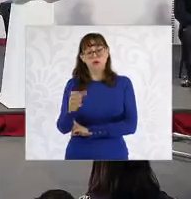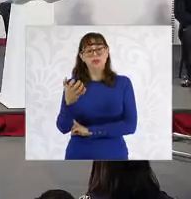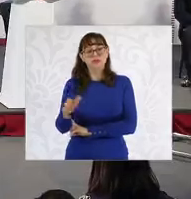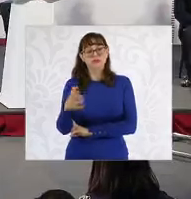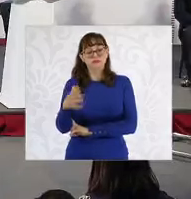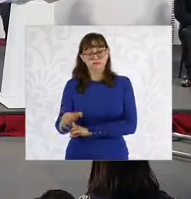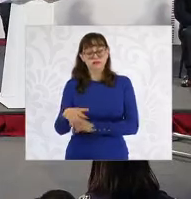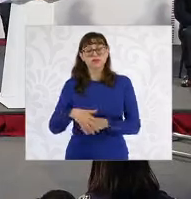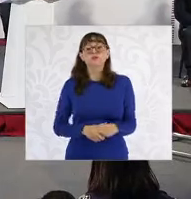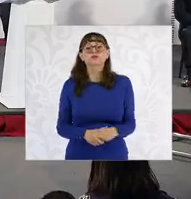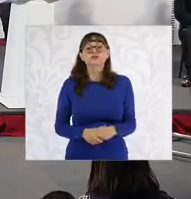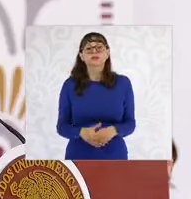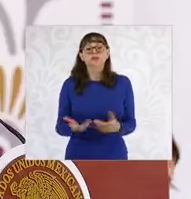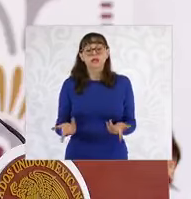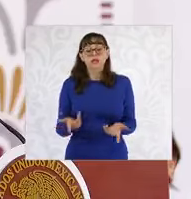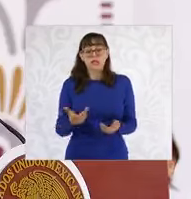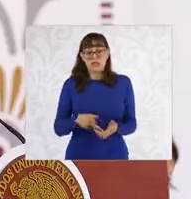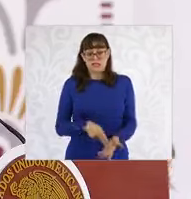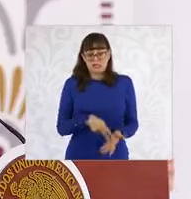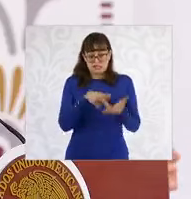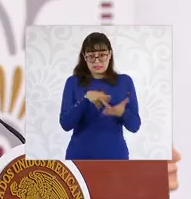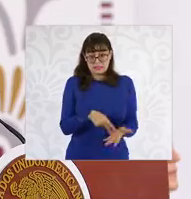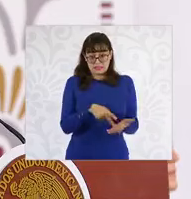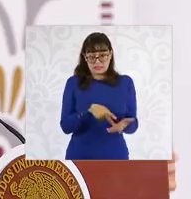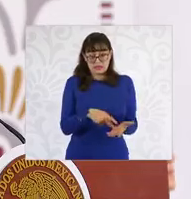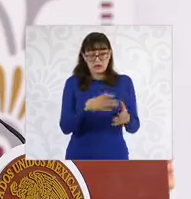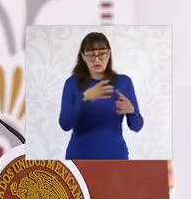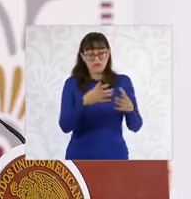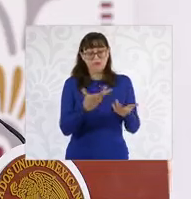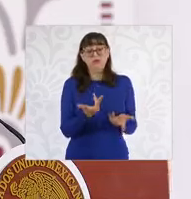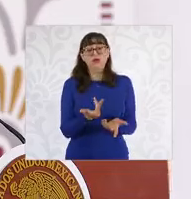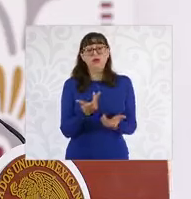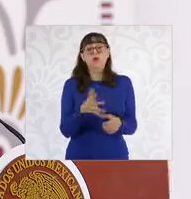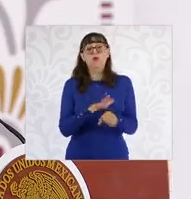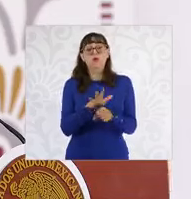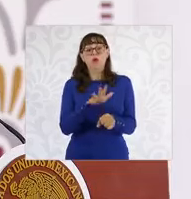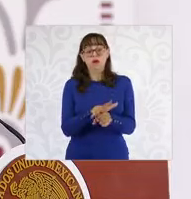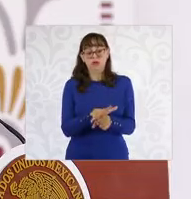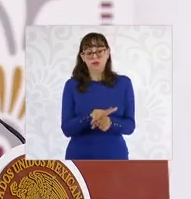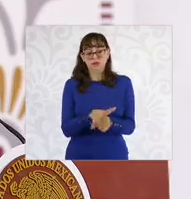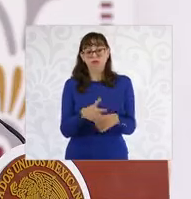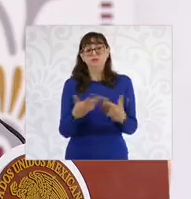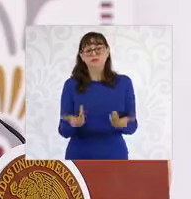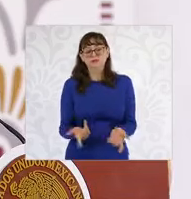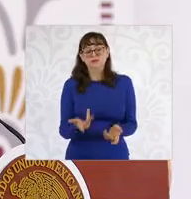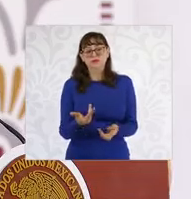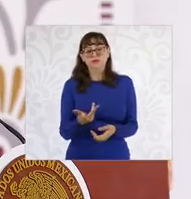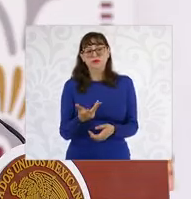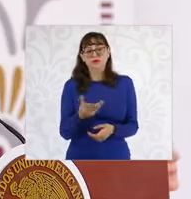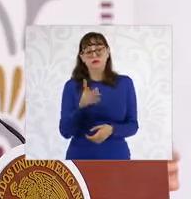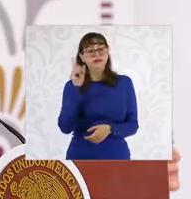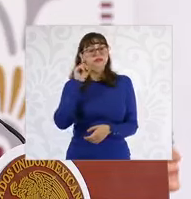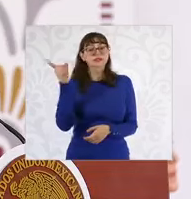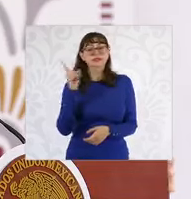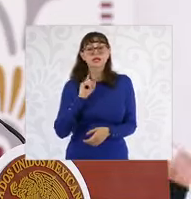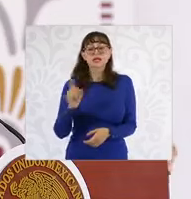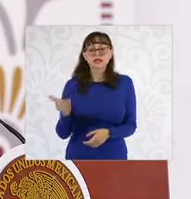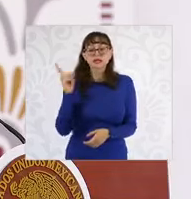Regiogás. Y para el gas por kilo, que se expende por cilindro, el permisionario Potogás en la región de